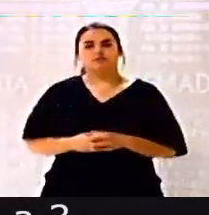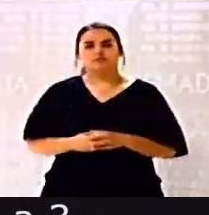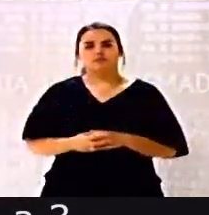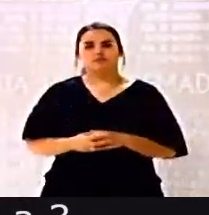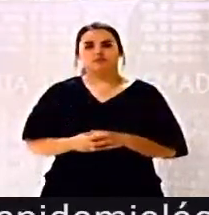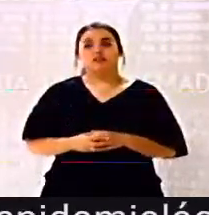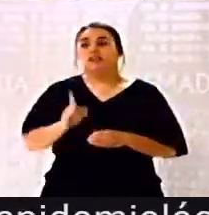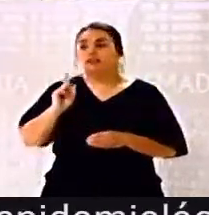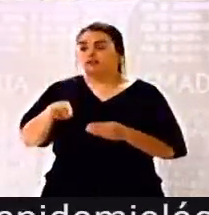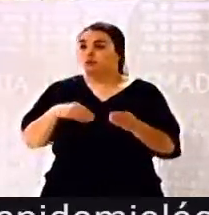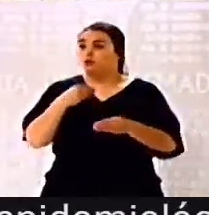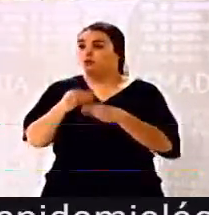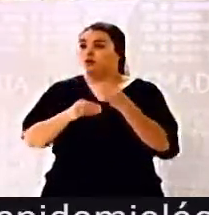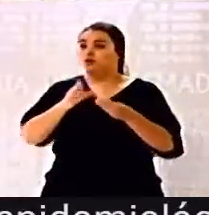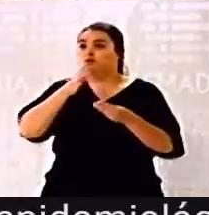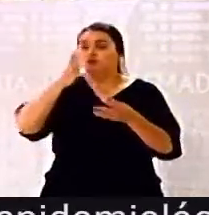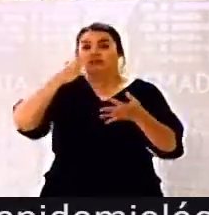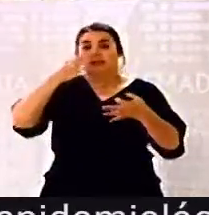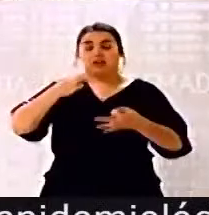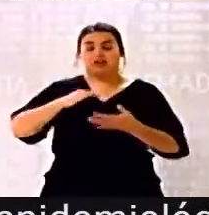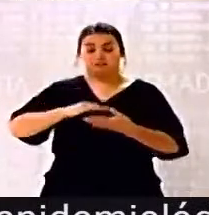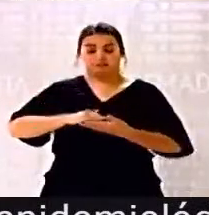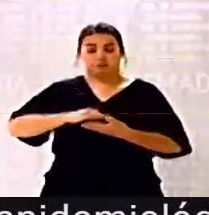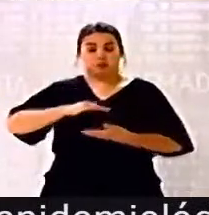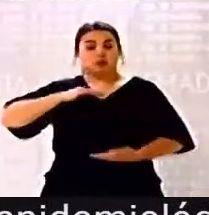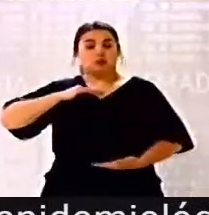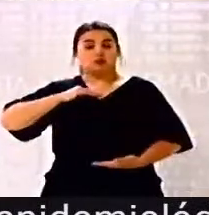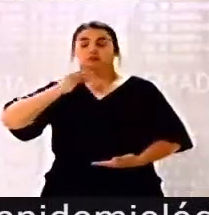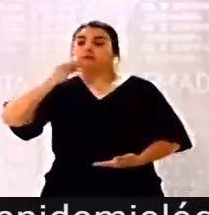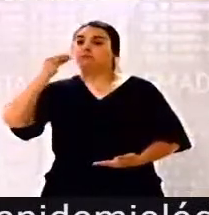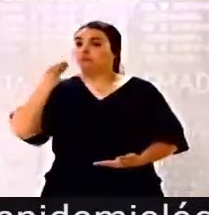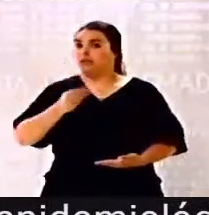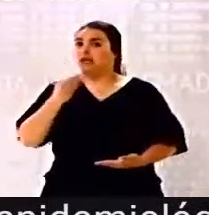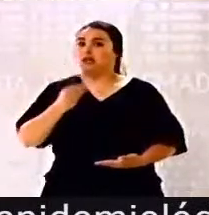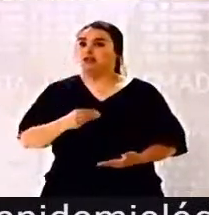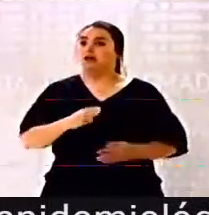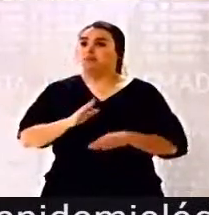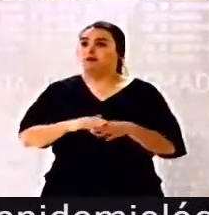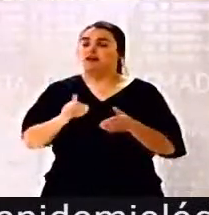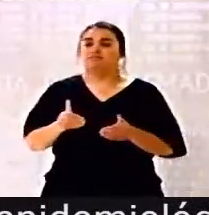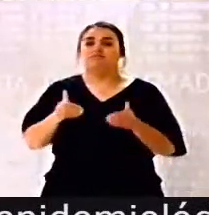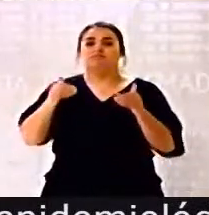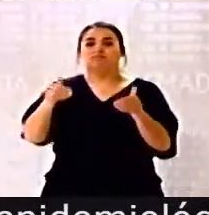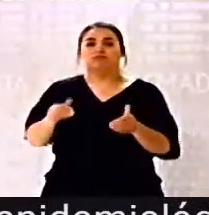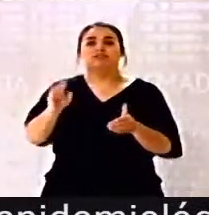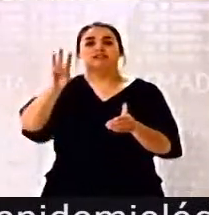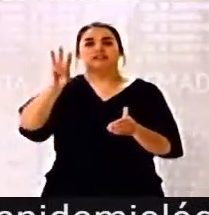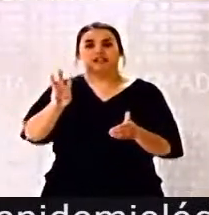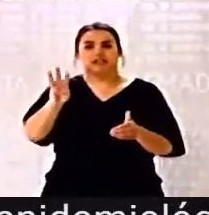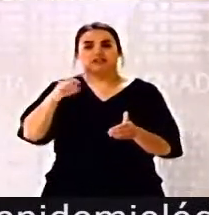y lo hemos hecho porque creemos que tenemos capacidad para poder pasar a la fase 3.